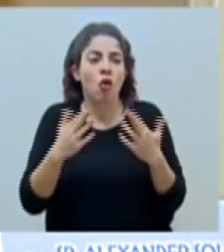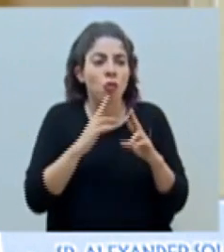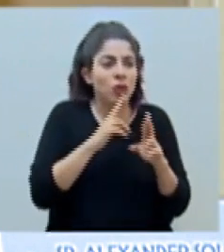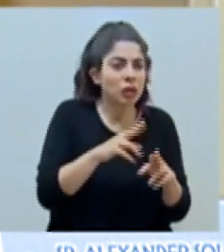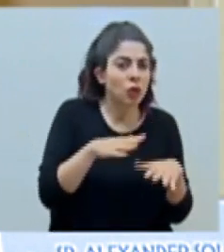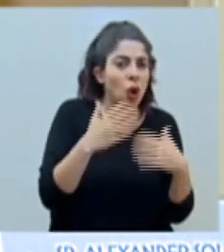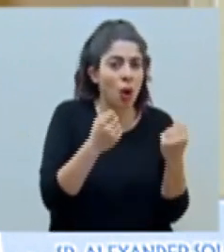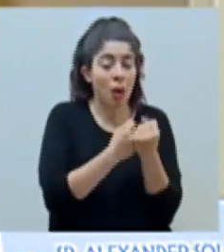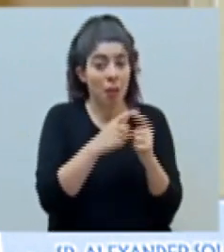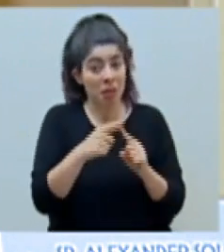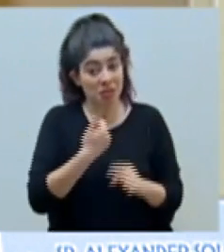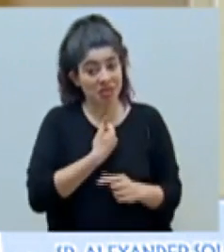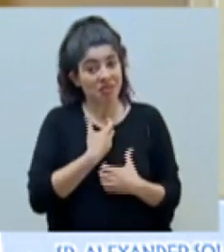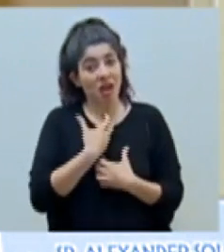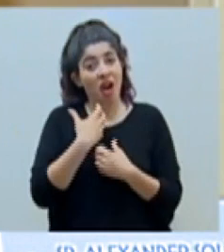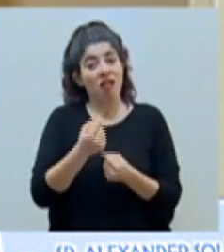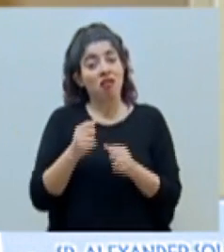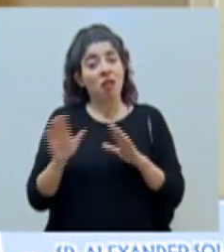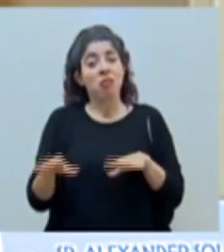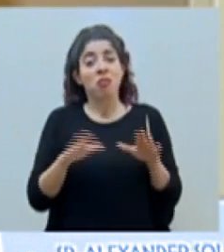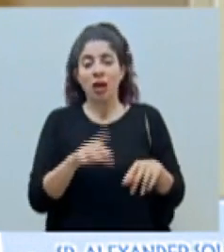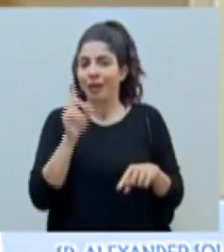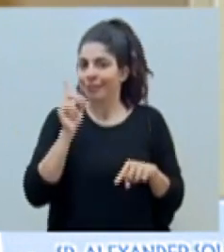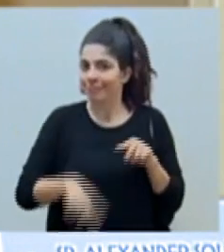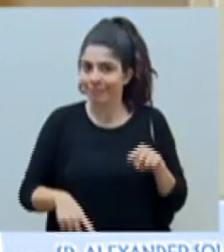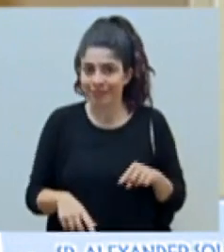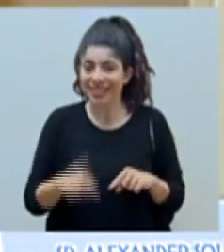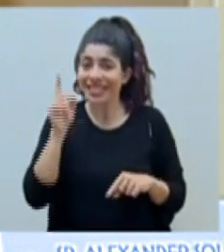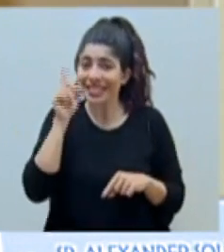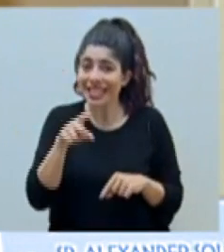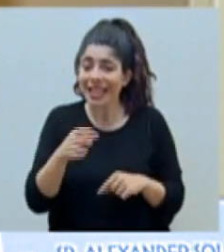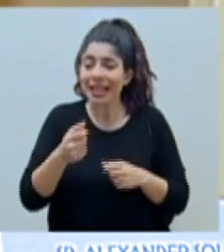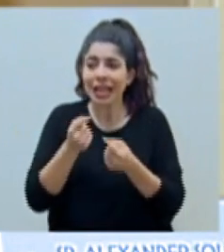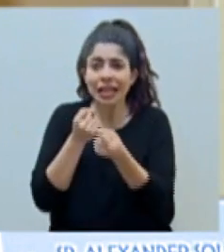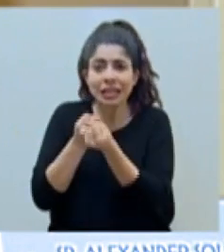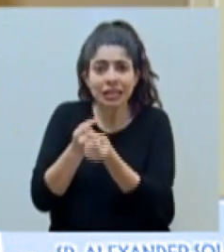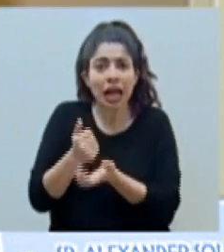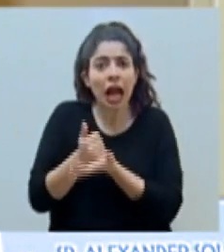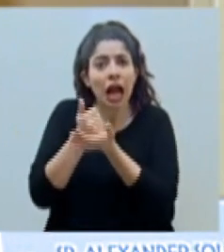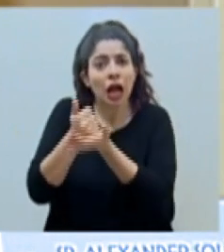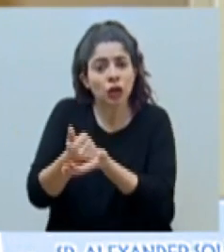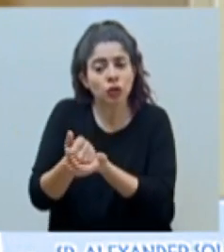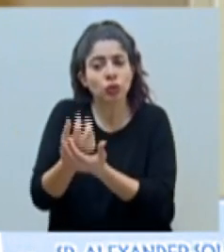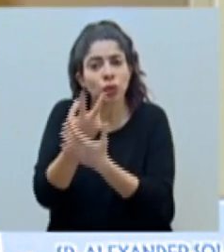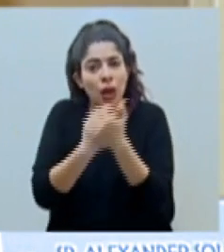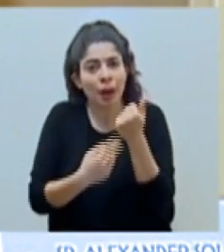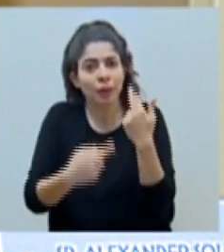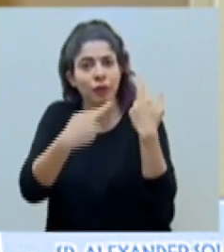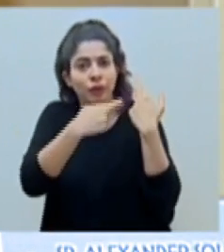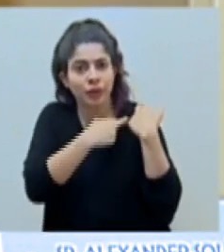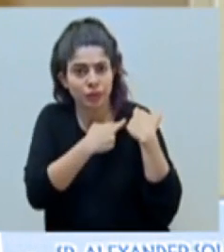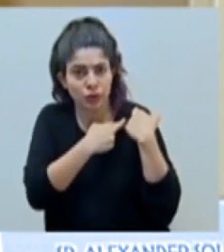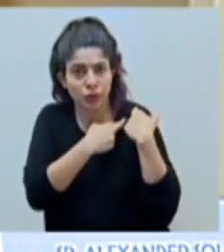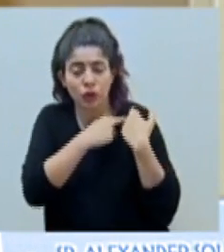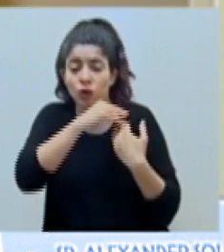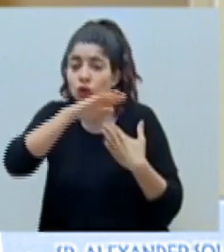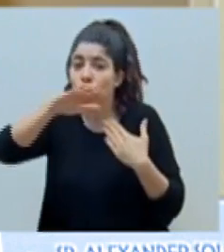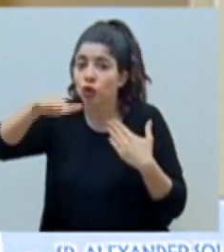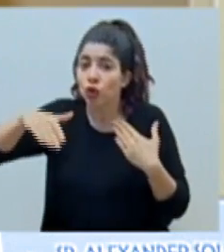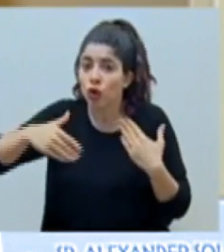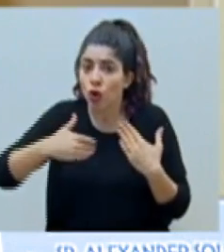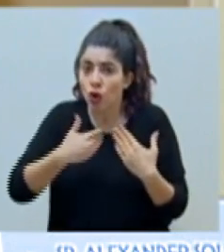no podemos confiarnos de eso, tenemos que coadyuvar en este modelo de responsabilidad compartida. Todos y